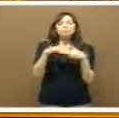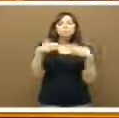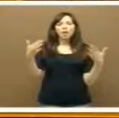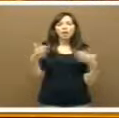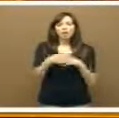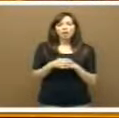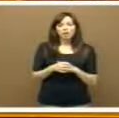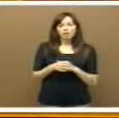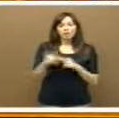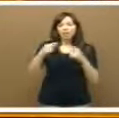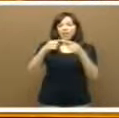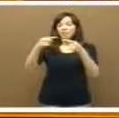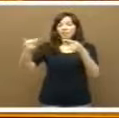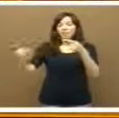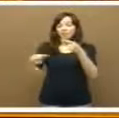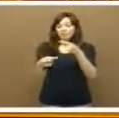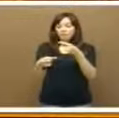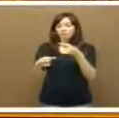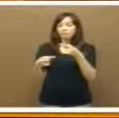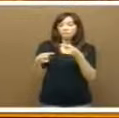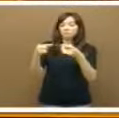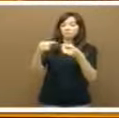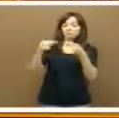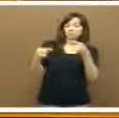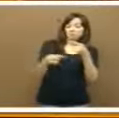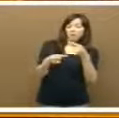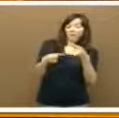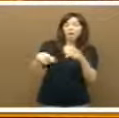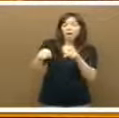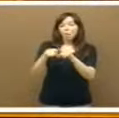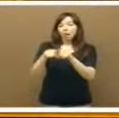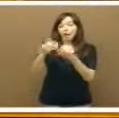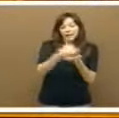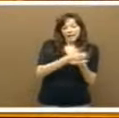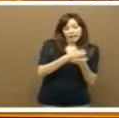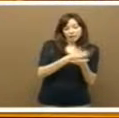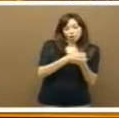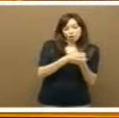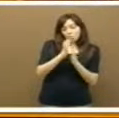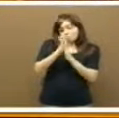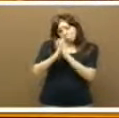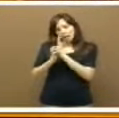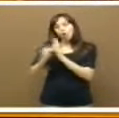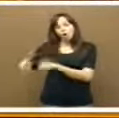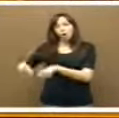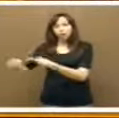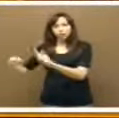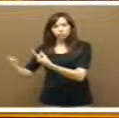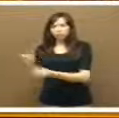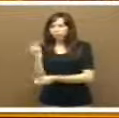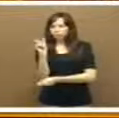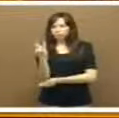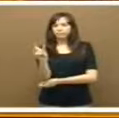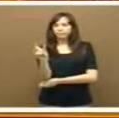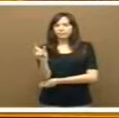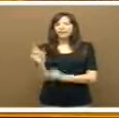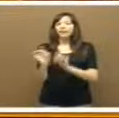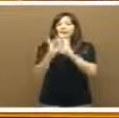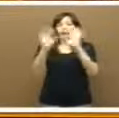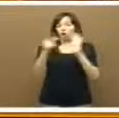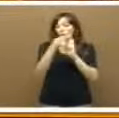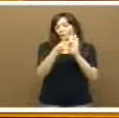variable déficit en la ecuación déficit igual a ingreso menos gasto. Y, evidentemente, esas medidas, no